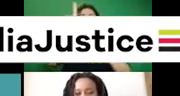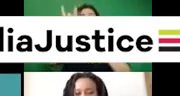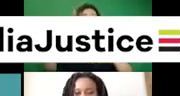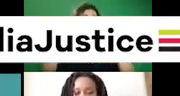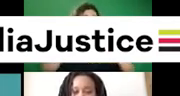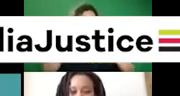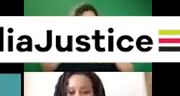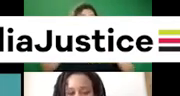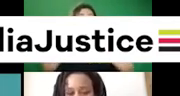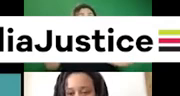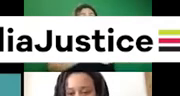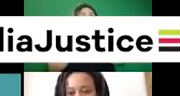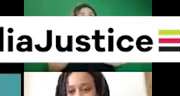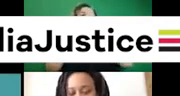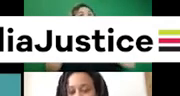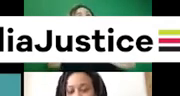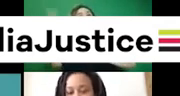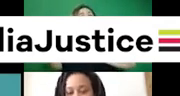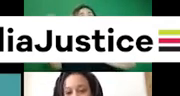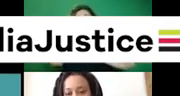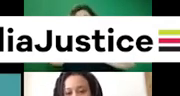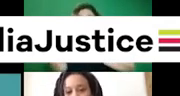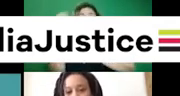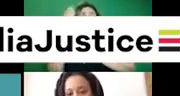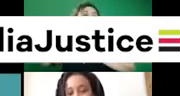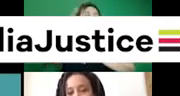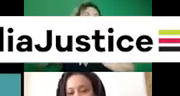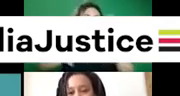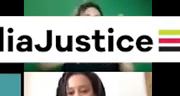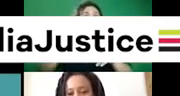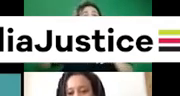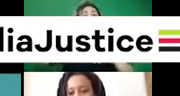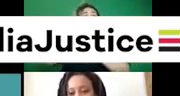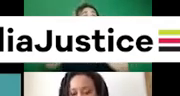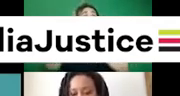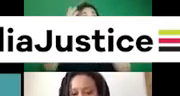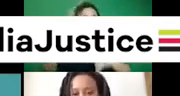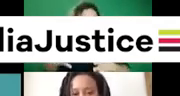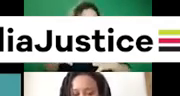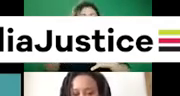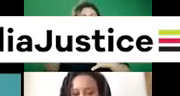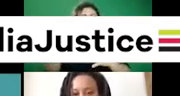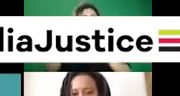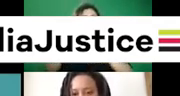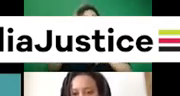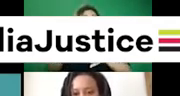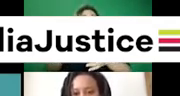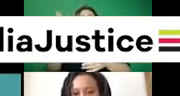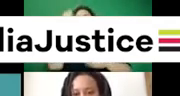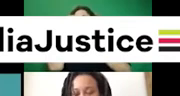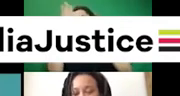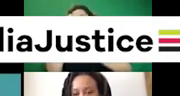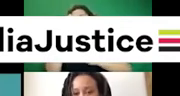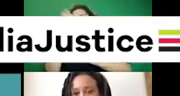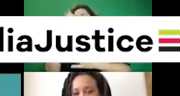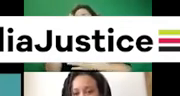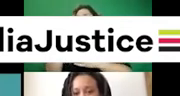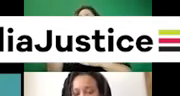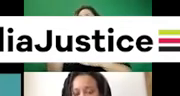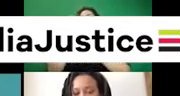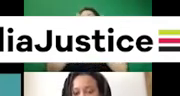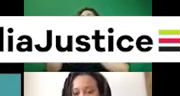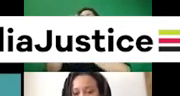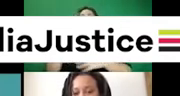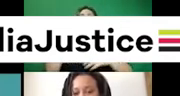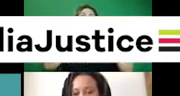a salir y carmen que mi gente es gente inmigrantes son negros son negros y